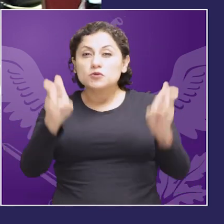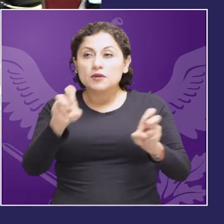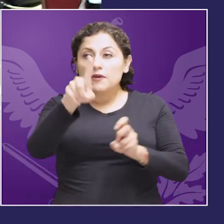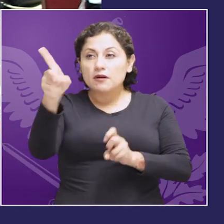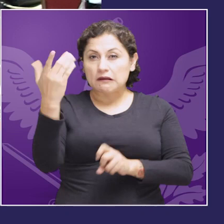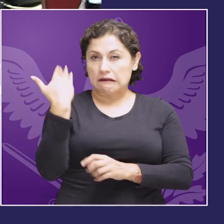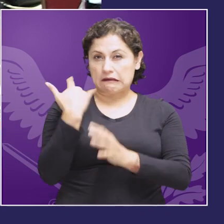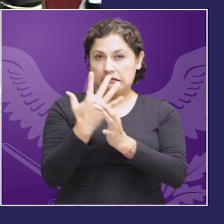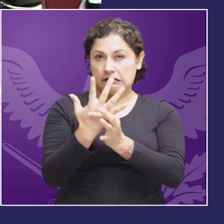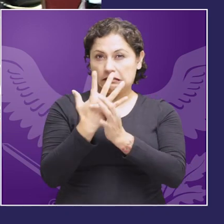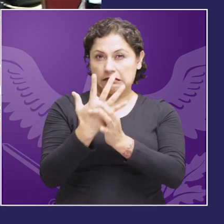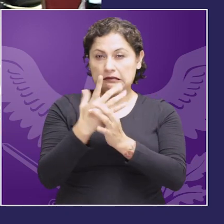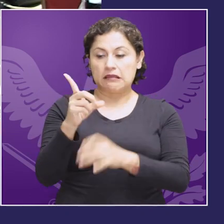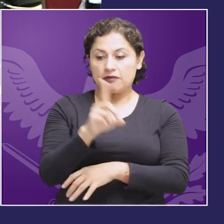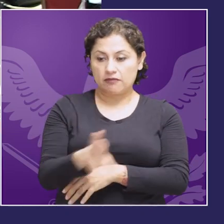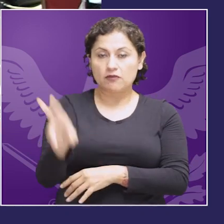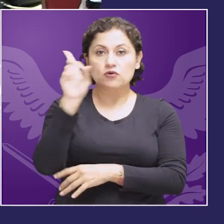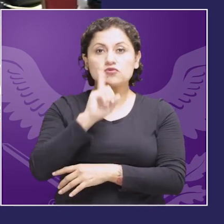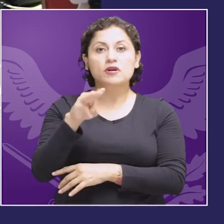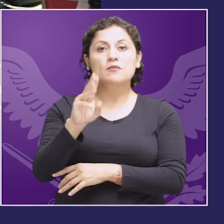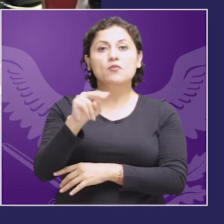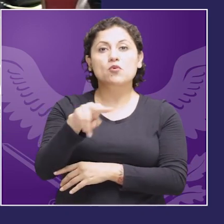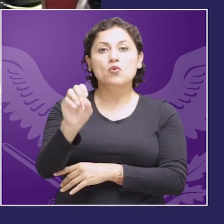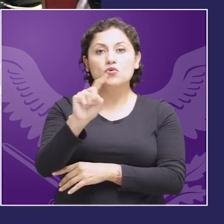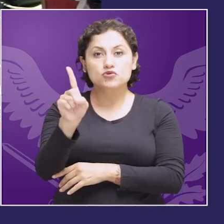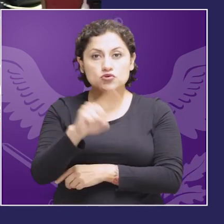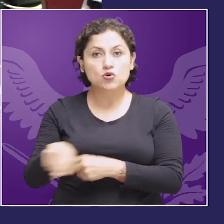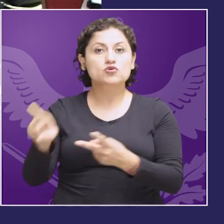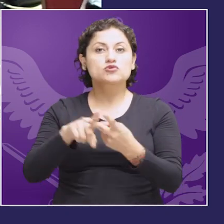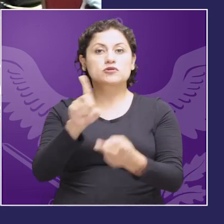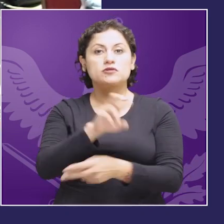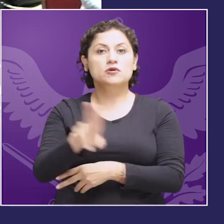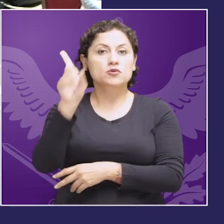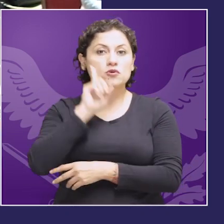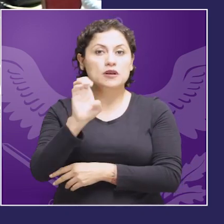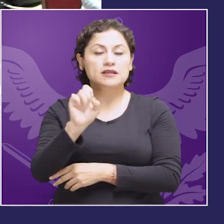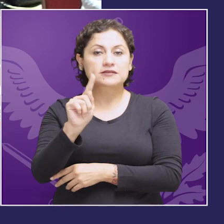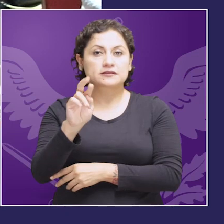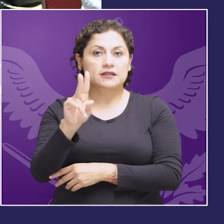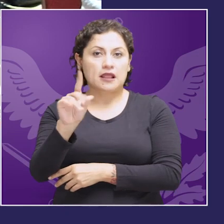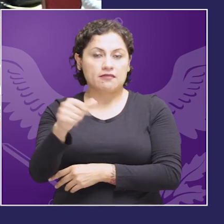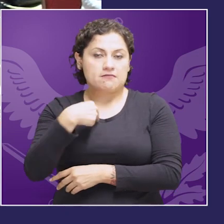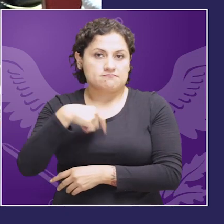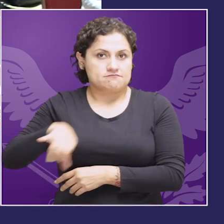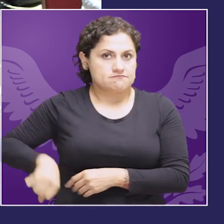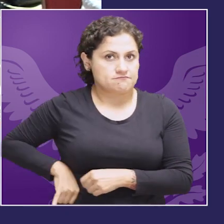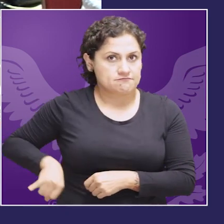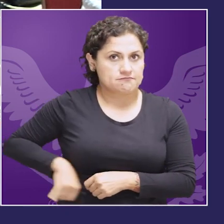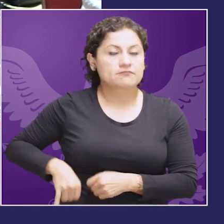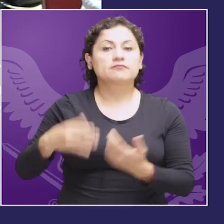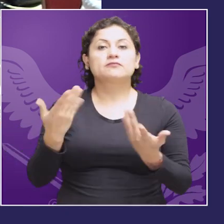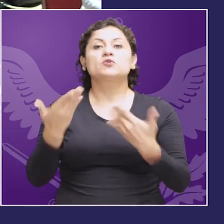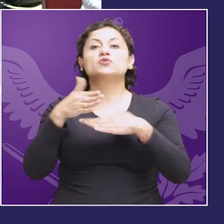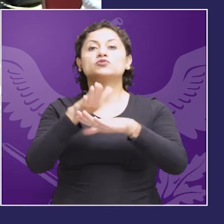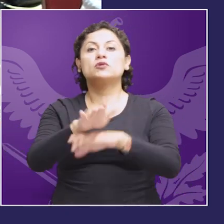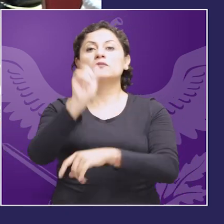muchísimo y es el que tiene que ver con la pregunta que hizo Gabriela sobre la capacitación, no empezar a caer